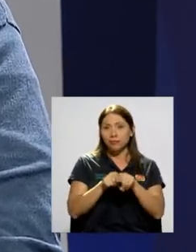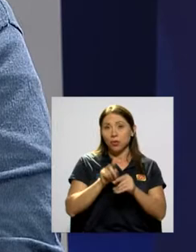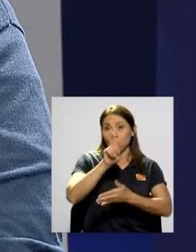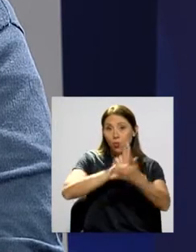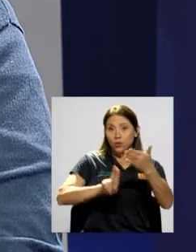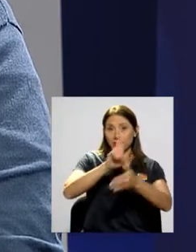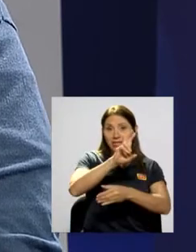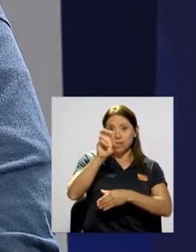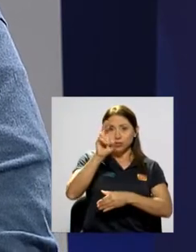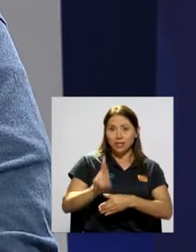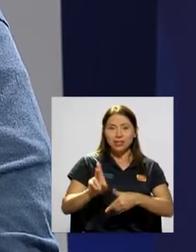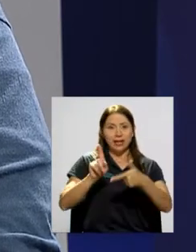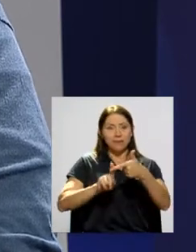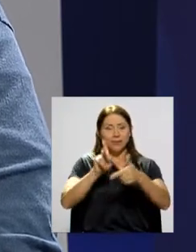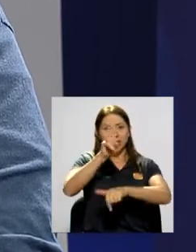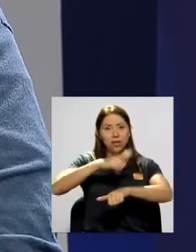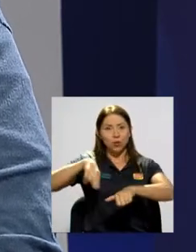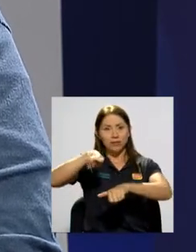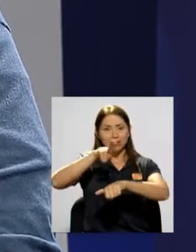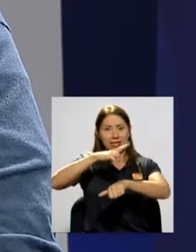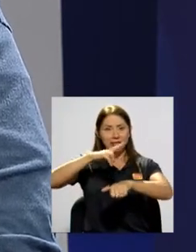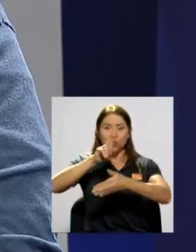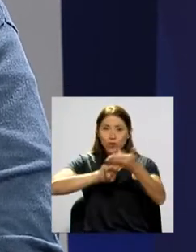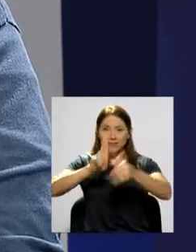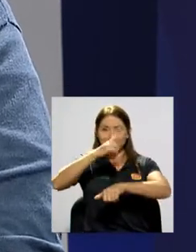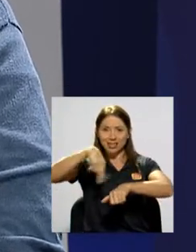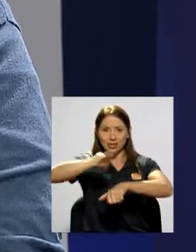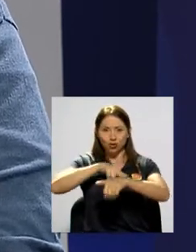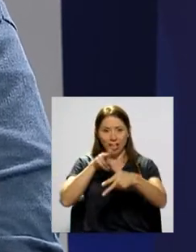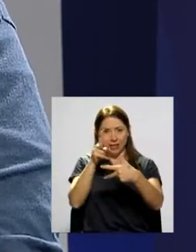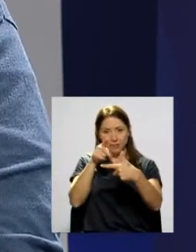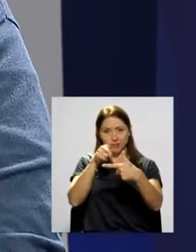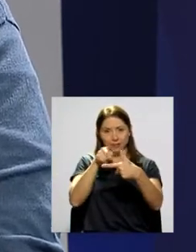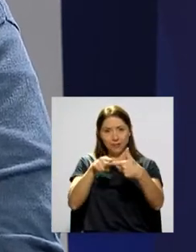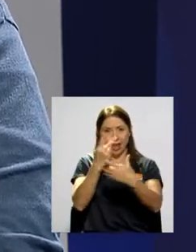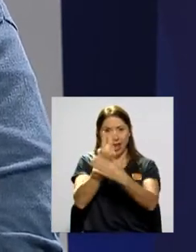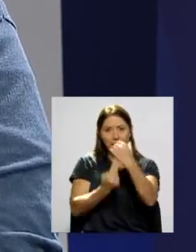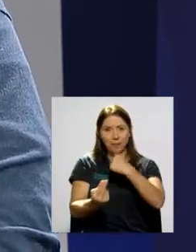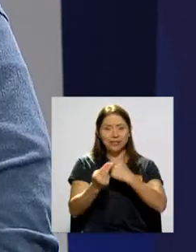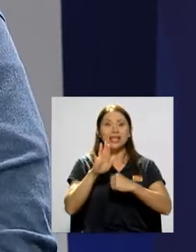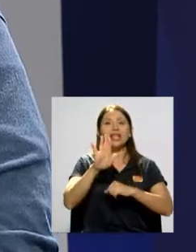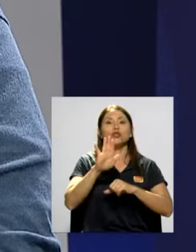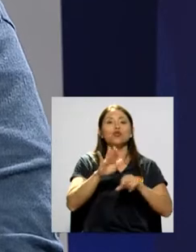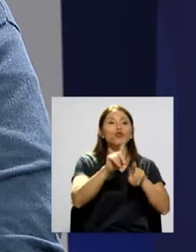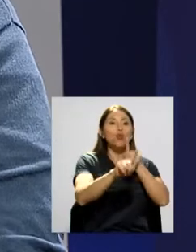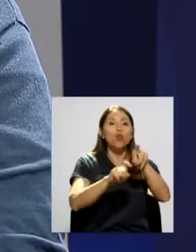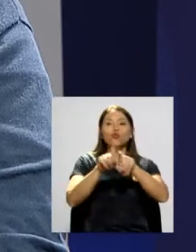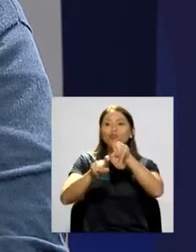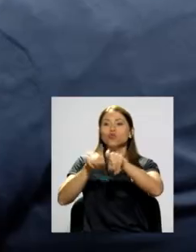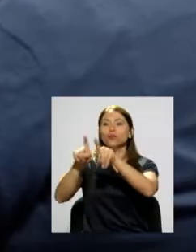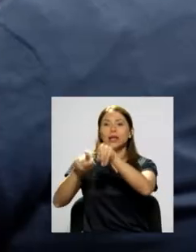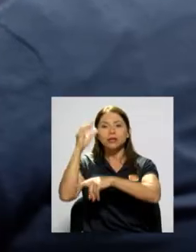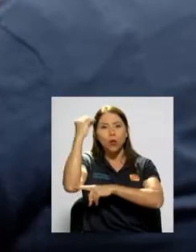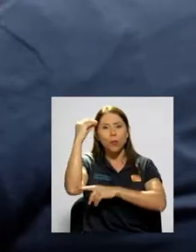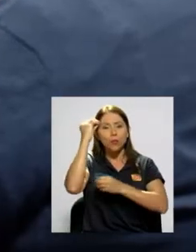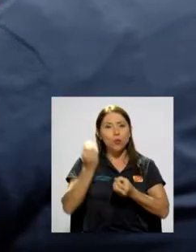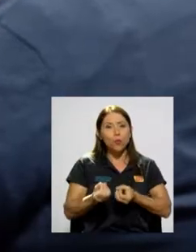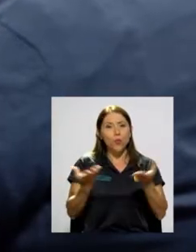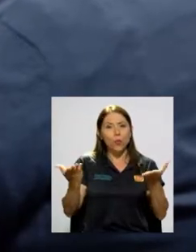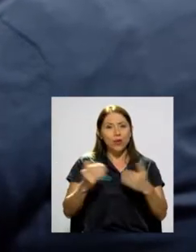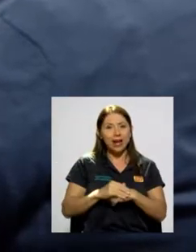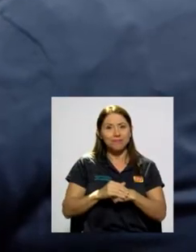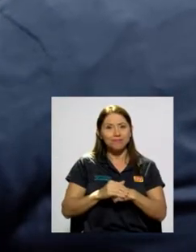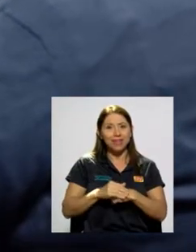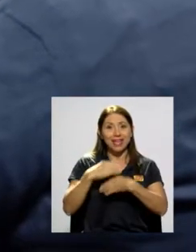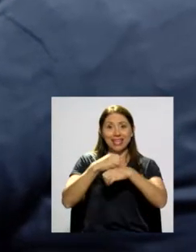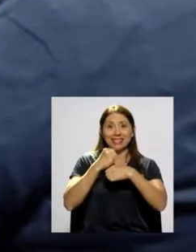Universidad de Costa Rica como la Universidad Nacional en sus consultas de opiniones públicas que hicieron